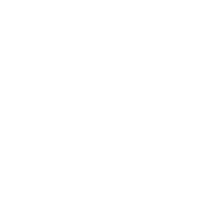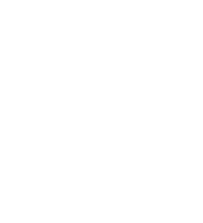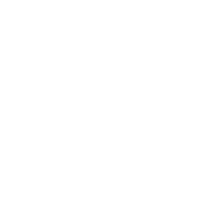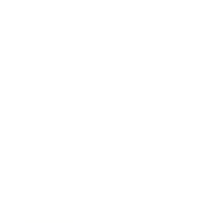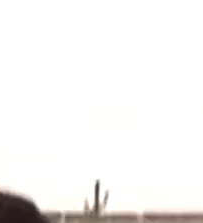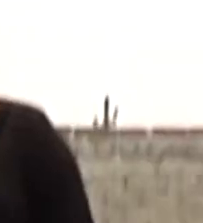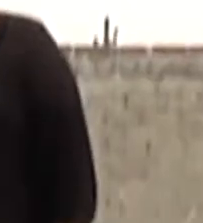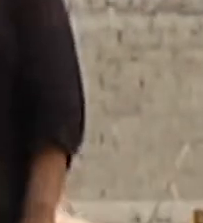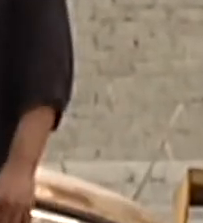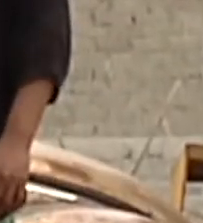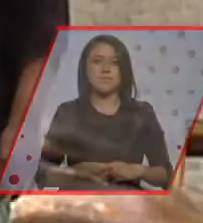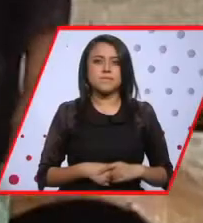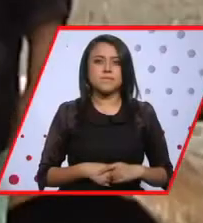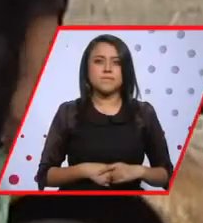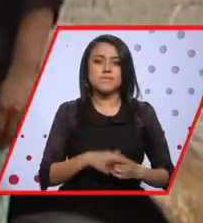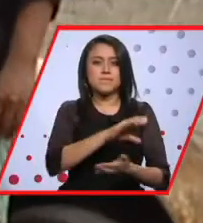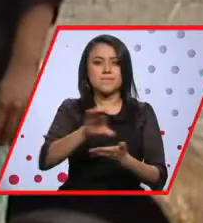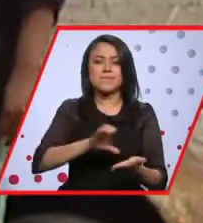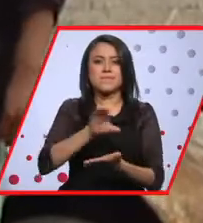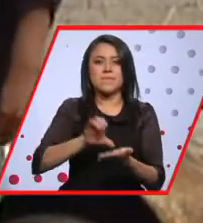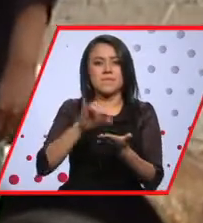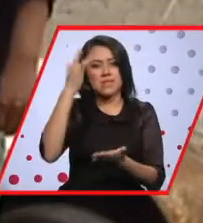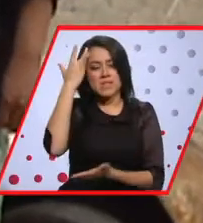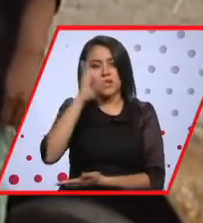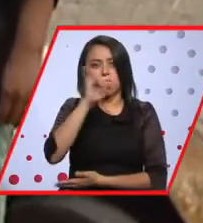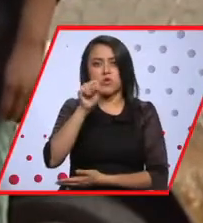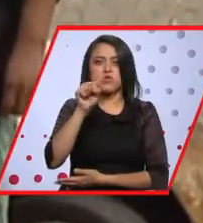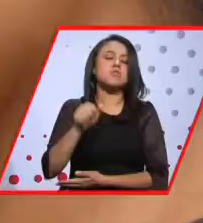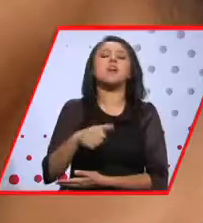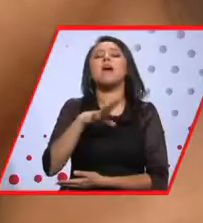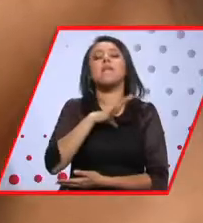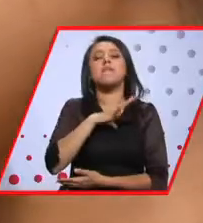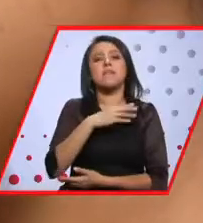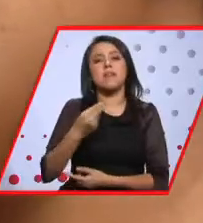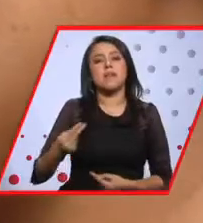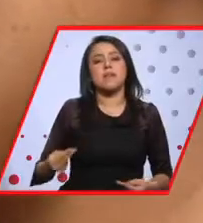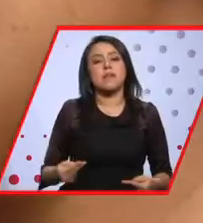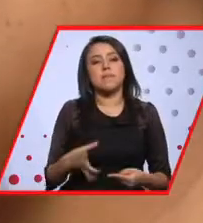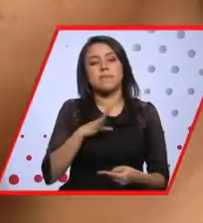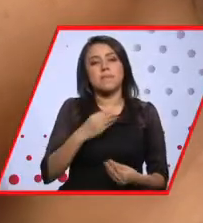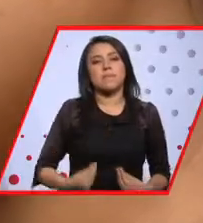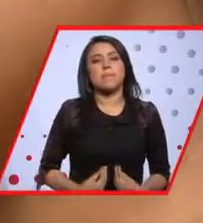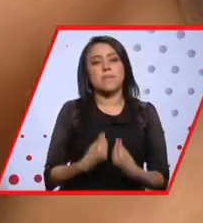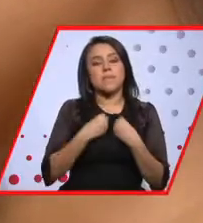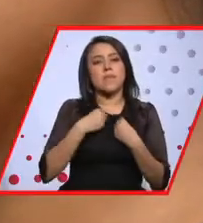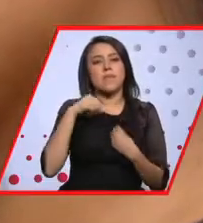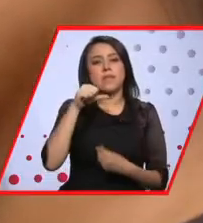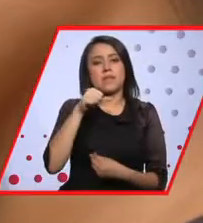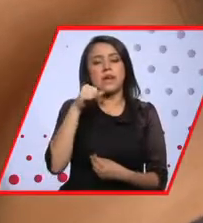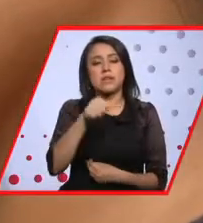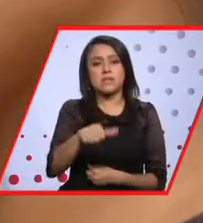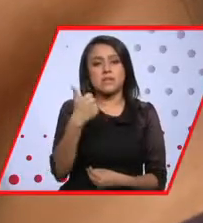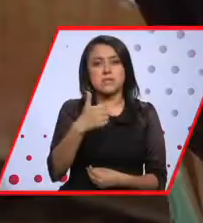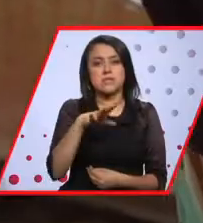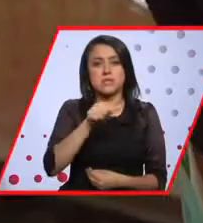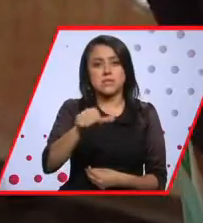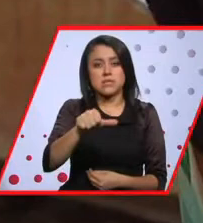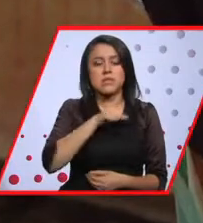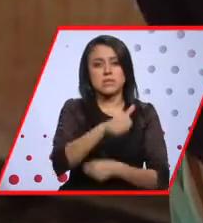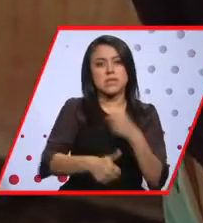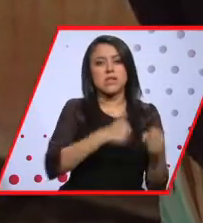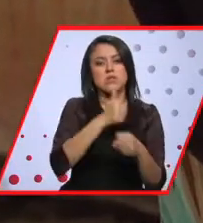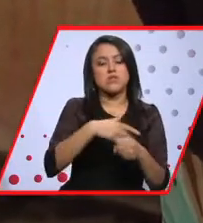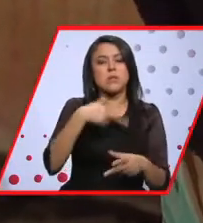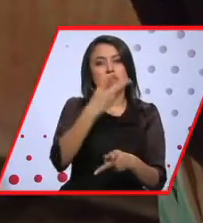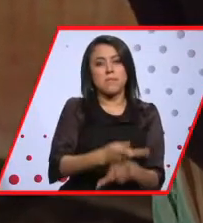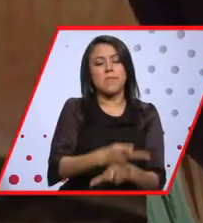En la colonia San José de la delegación Tláhuac vive Emanuel, un chico de 16 años, estudiante de preparatoria, que nació con debilidad visual,